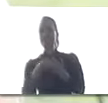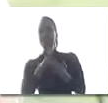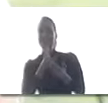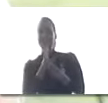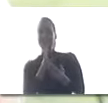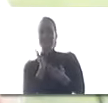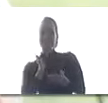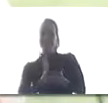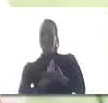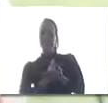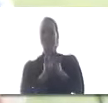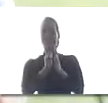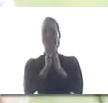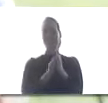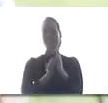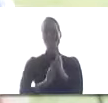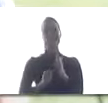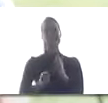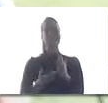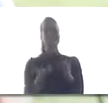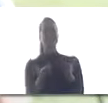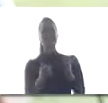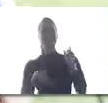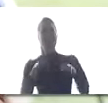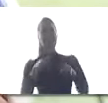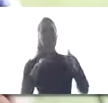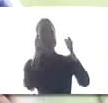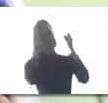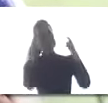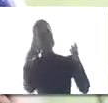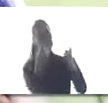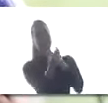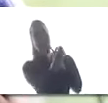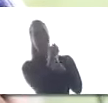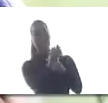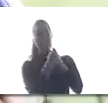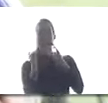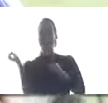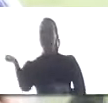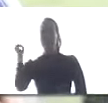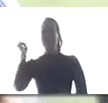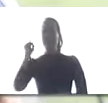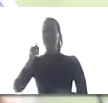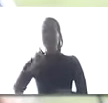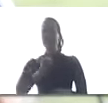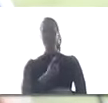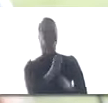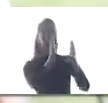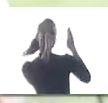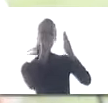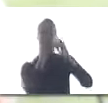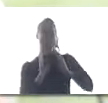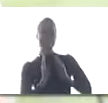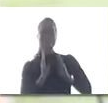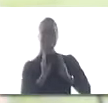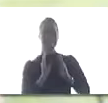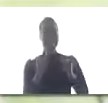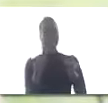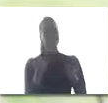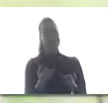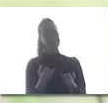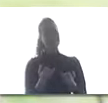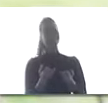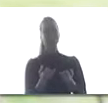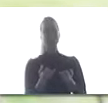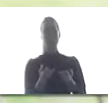la miseria y el abandono estatal. Por tantos años y por la continuidad